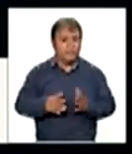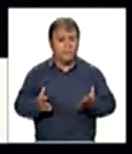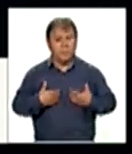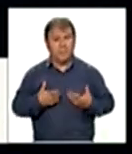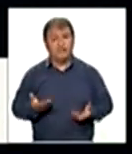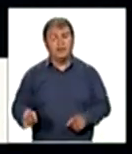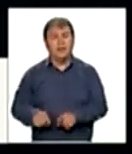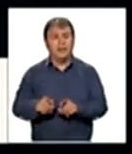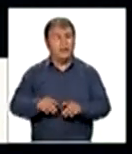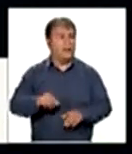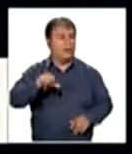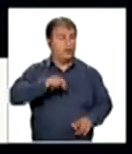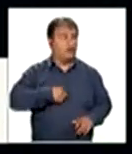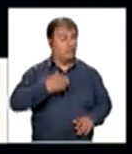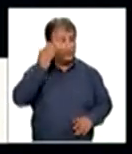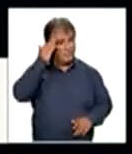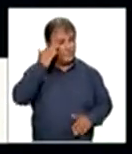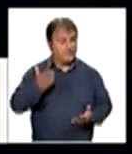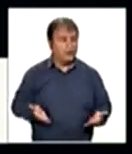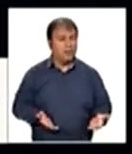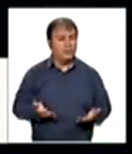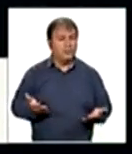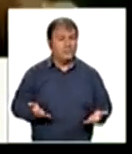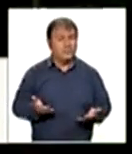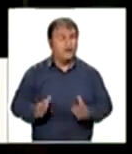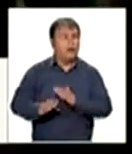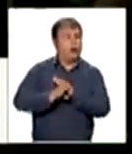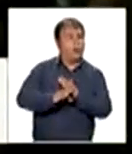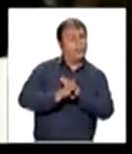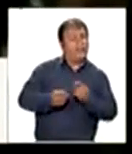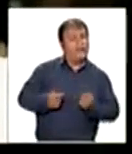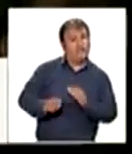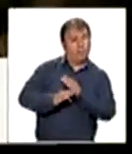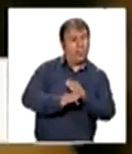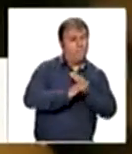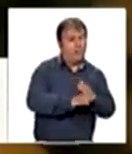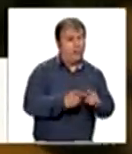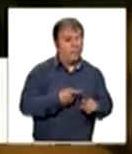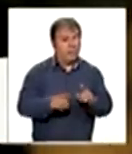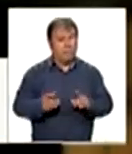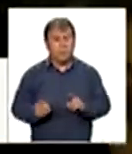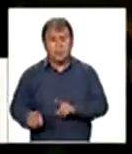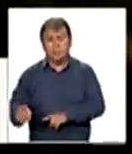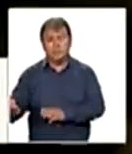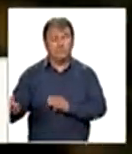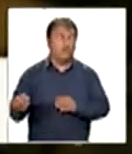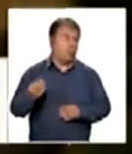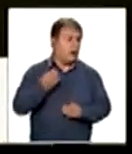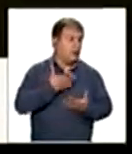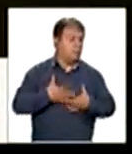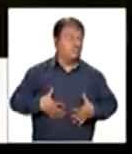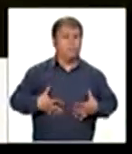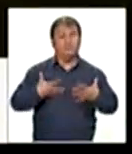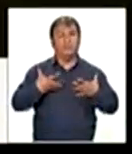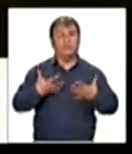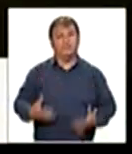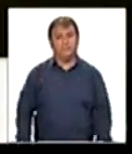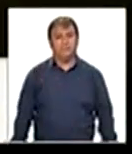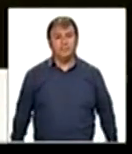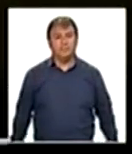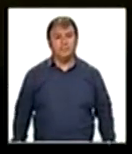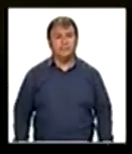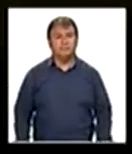de malicia. Yo te lo juro, trato de evitar, pero con cada uno que me da me envicia.